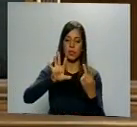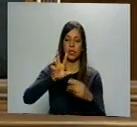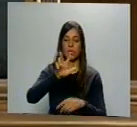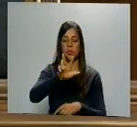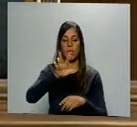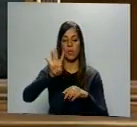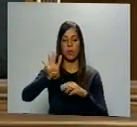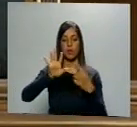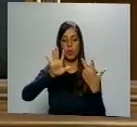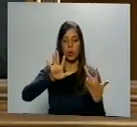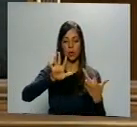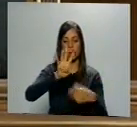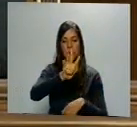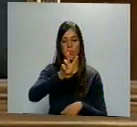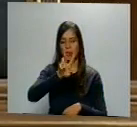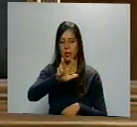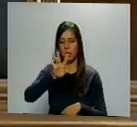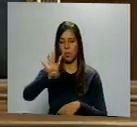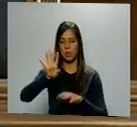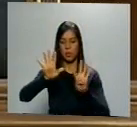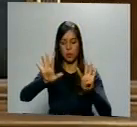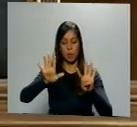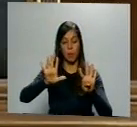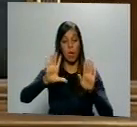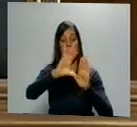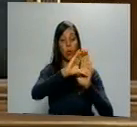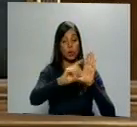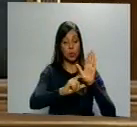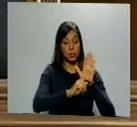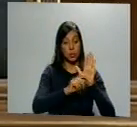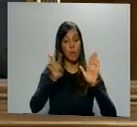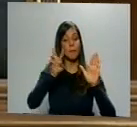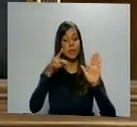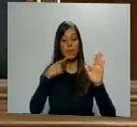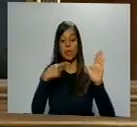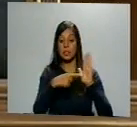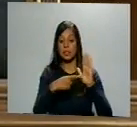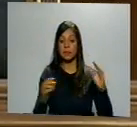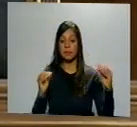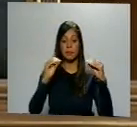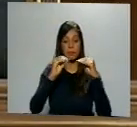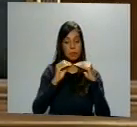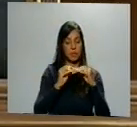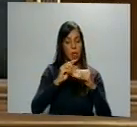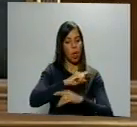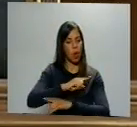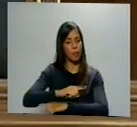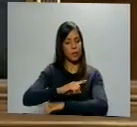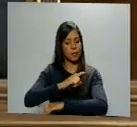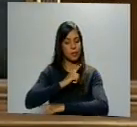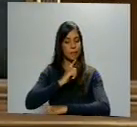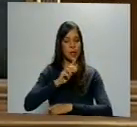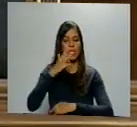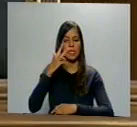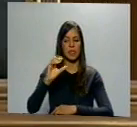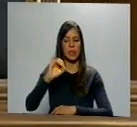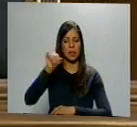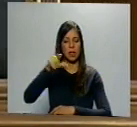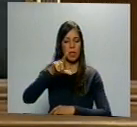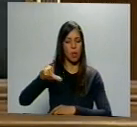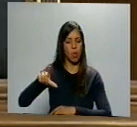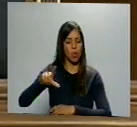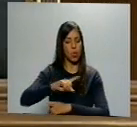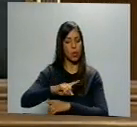348 y 349 de la Constitución de la República Bolivariana de Venezuela, conforme al mandato otorgado el 30 de